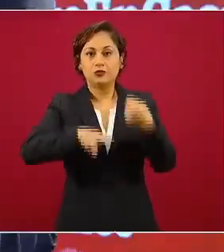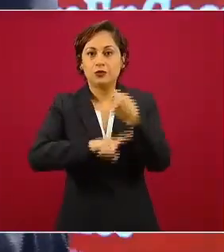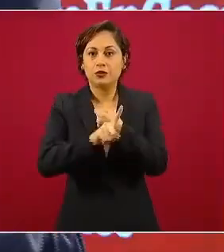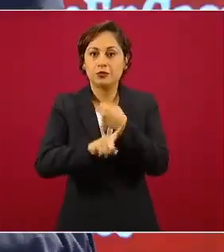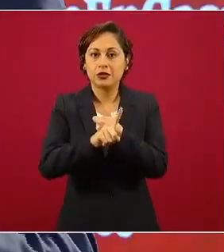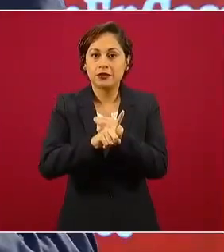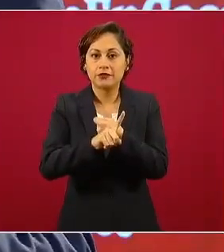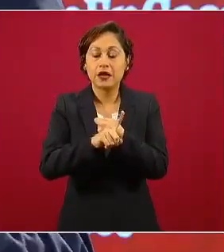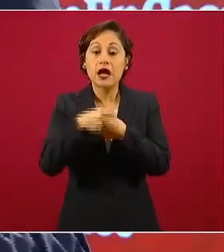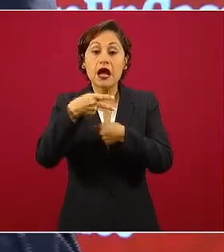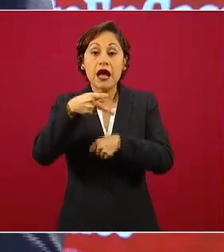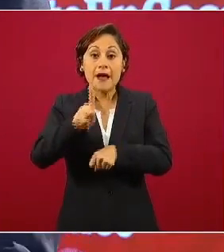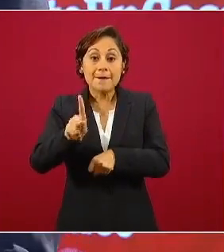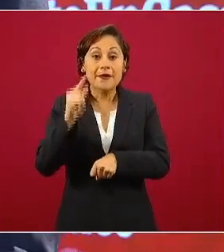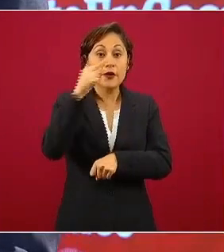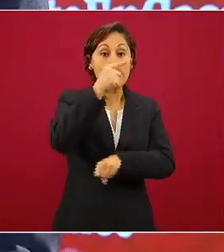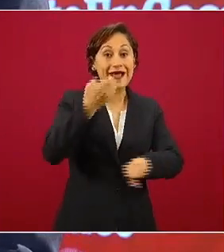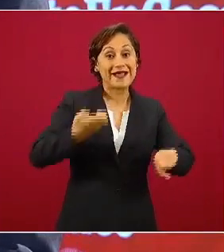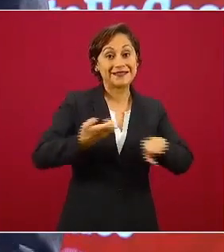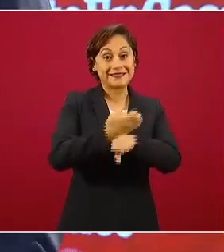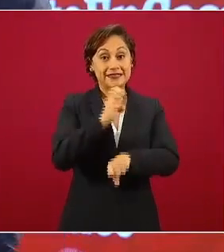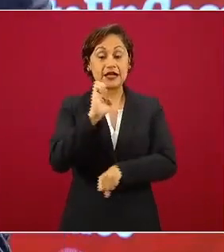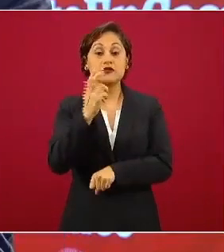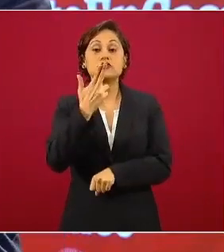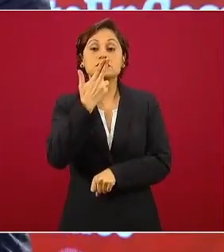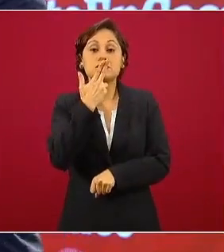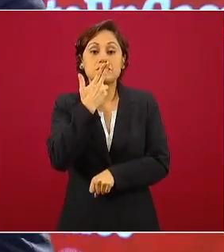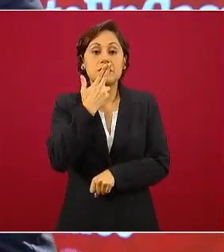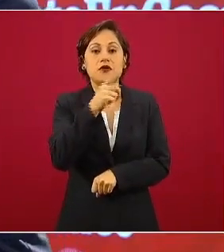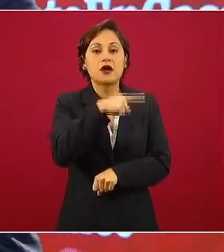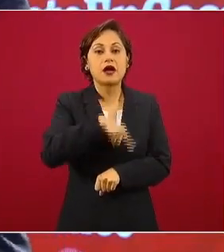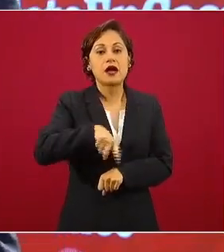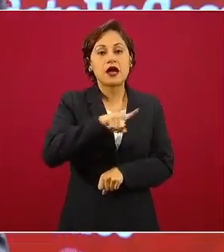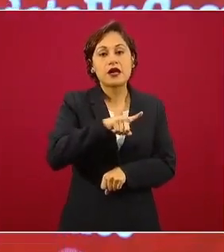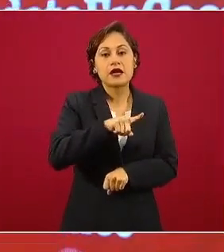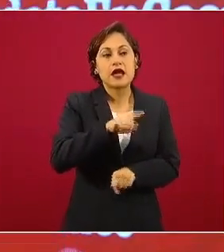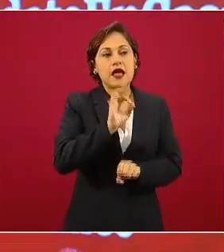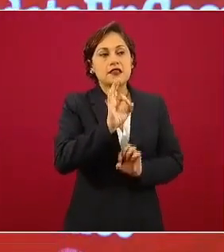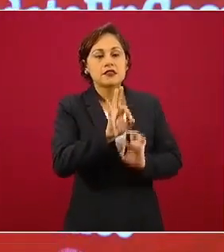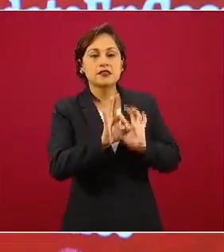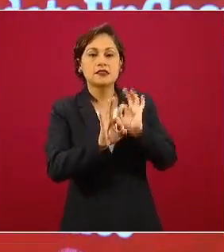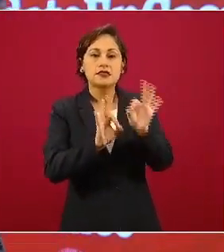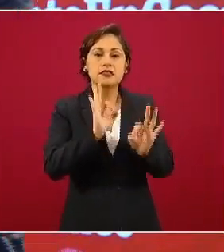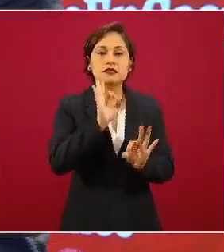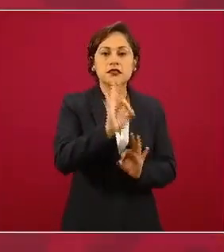hay elecciones en Chihuahua, ahí andan, ¿no?